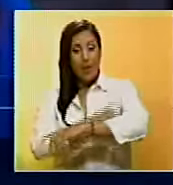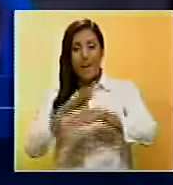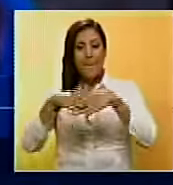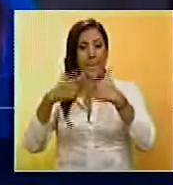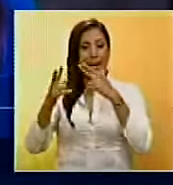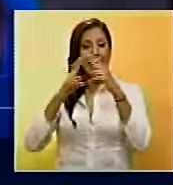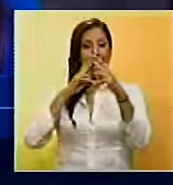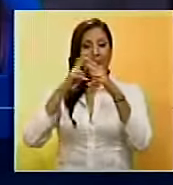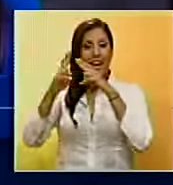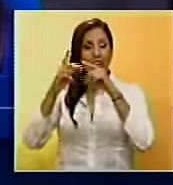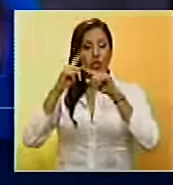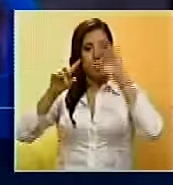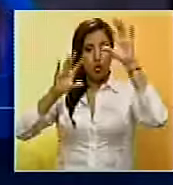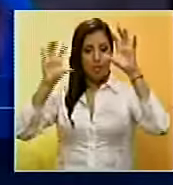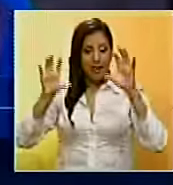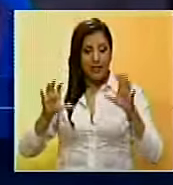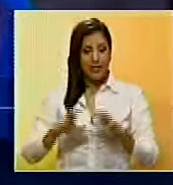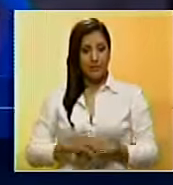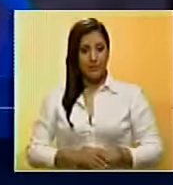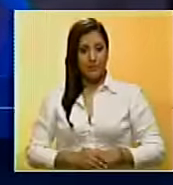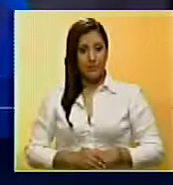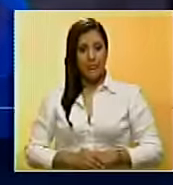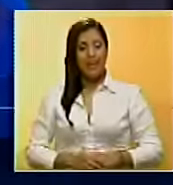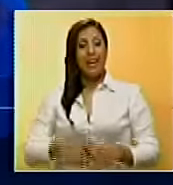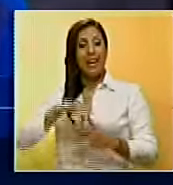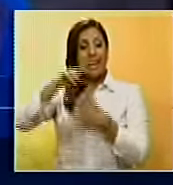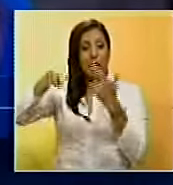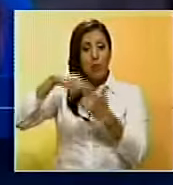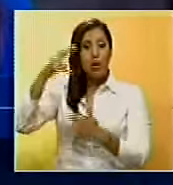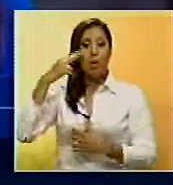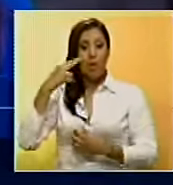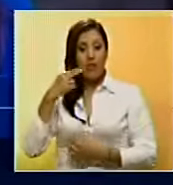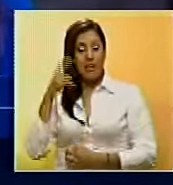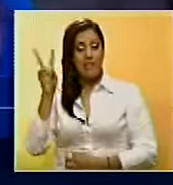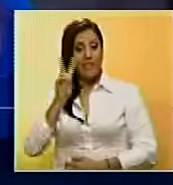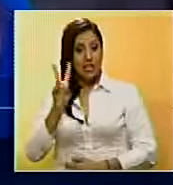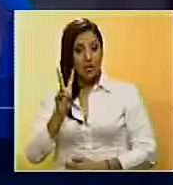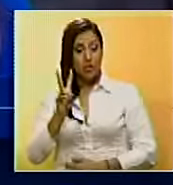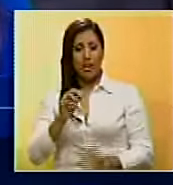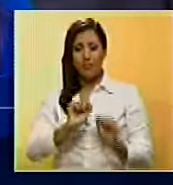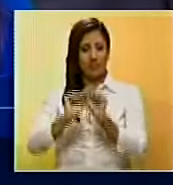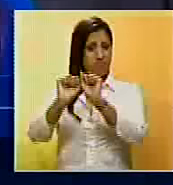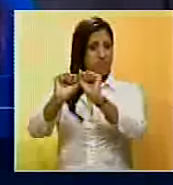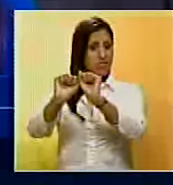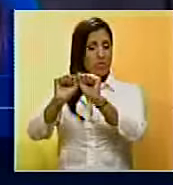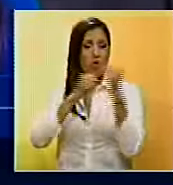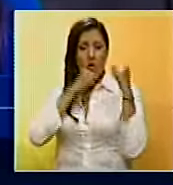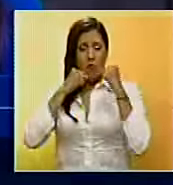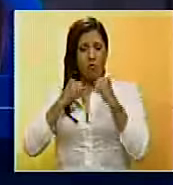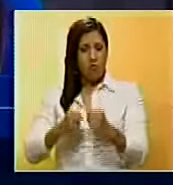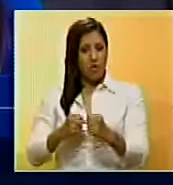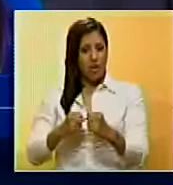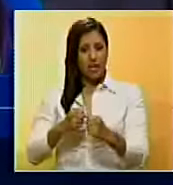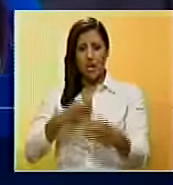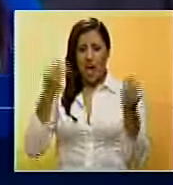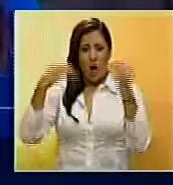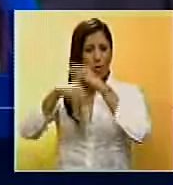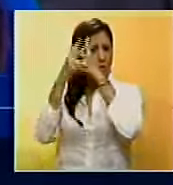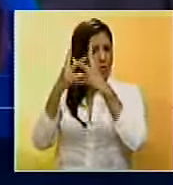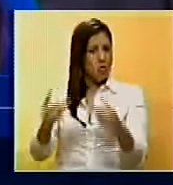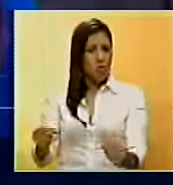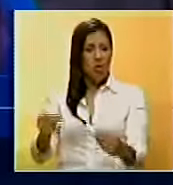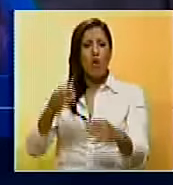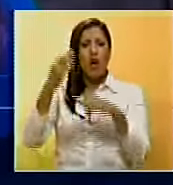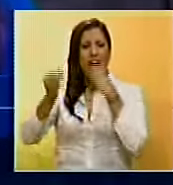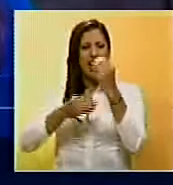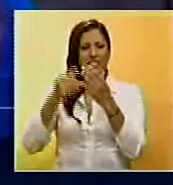para Relaciones Exteriores. La República Bolivariana de Venezuela repudia enérgicamente la renovación de la